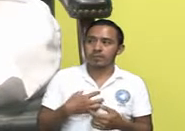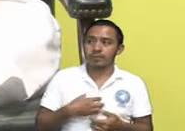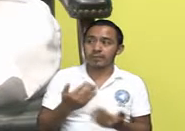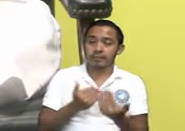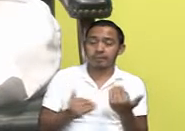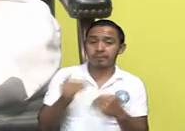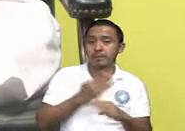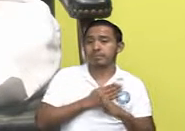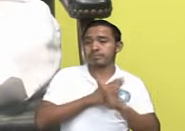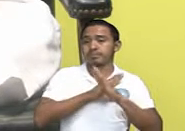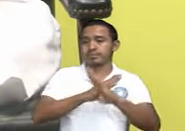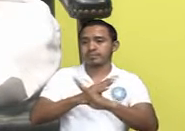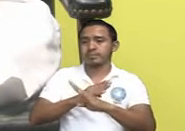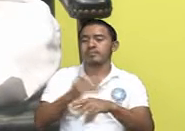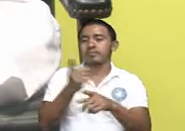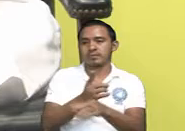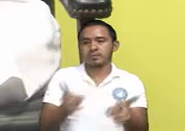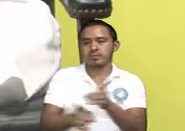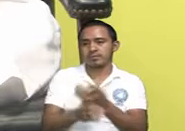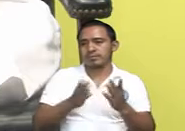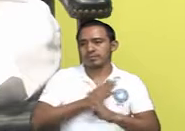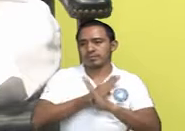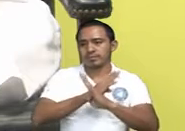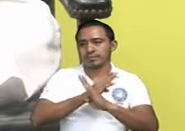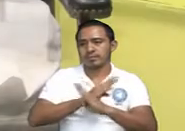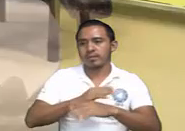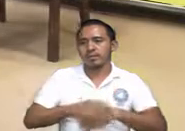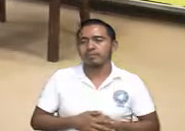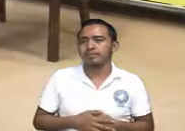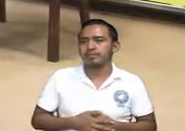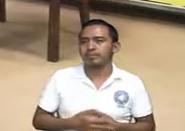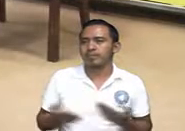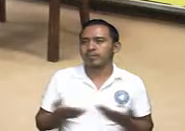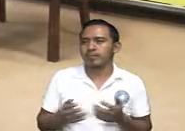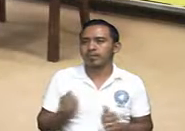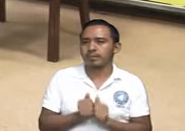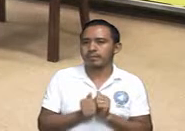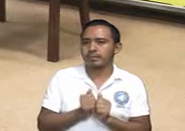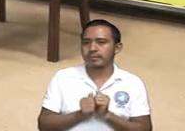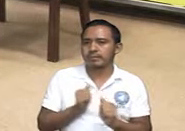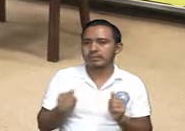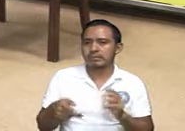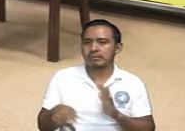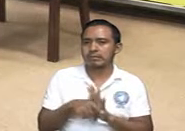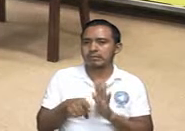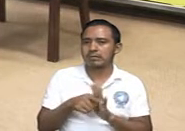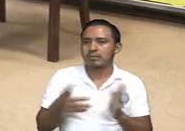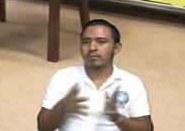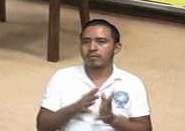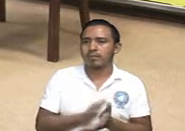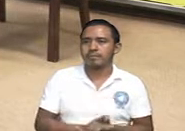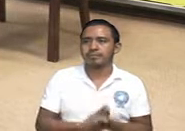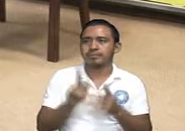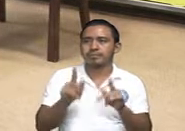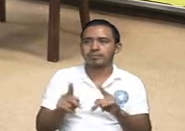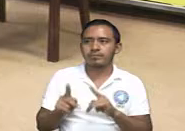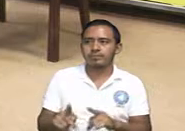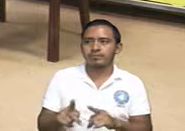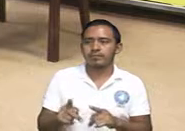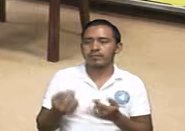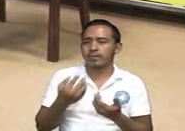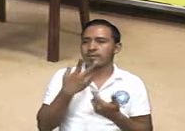puede prevenir, que deberíamos de prevenir. Lo más peligroso, doctora, es lo que ocurre en aquellas personas que